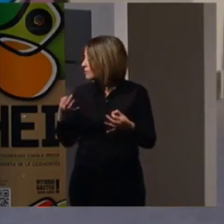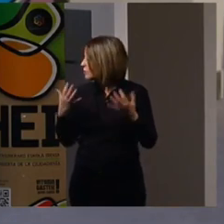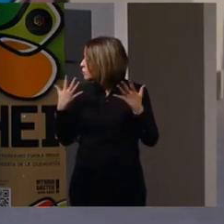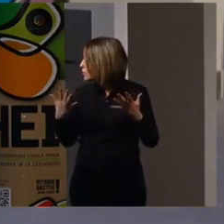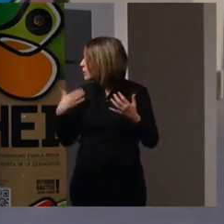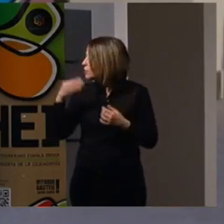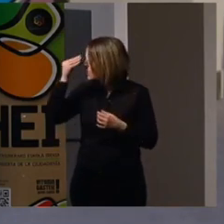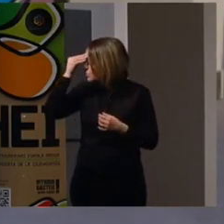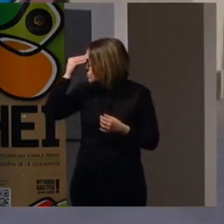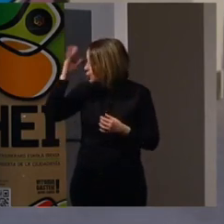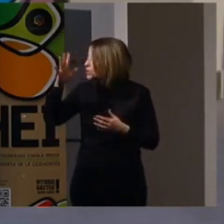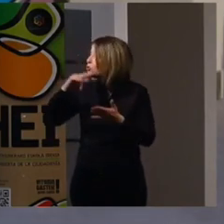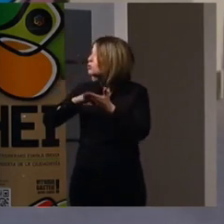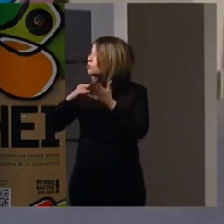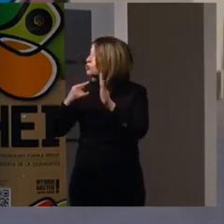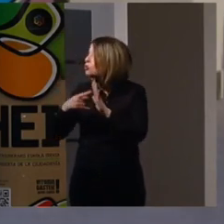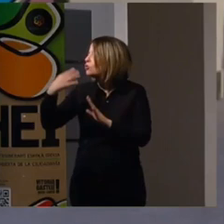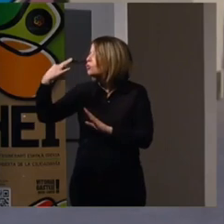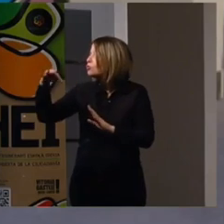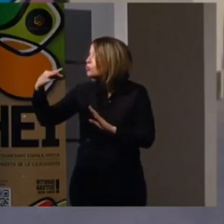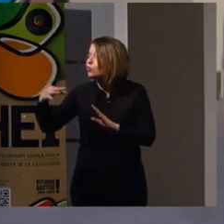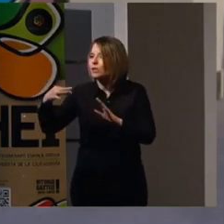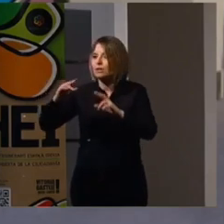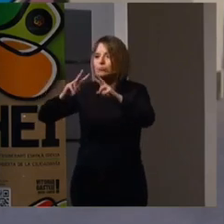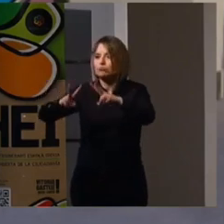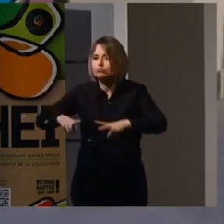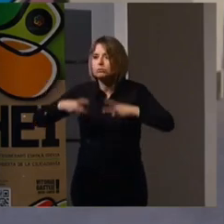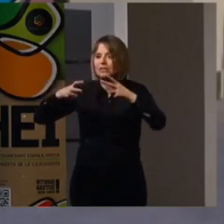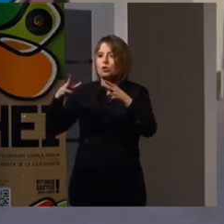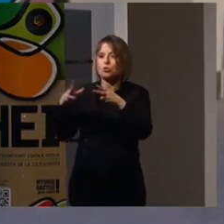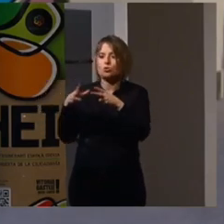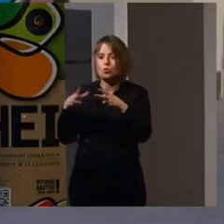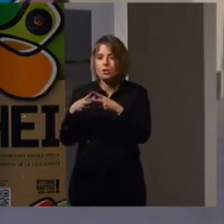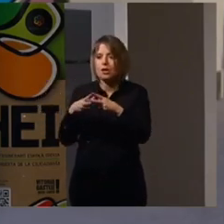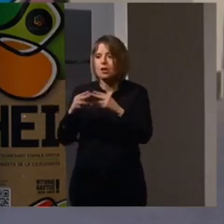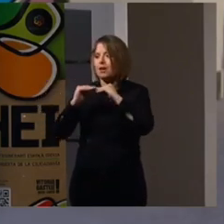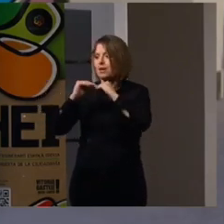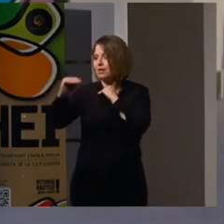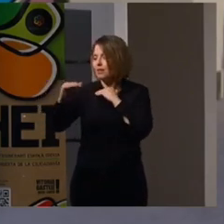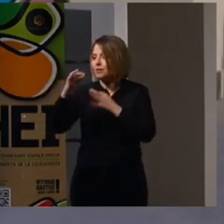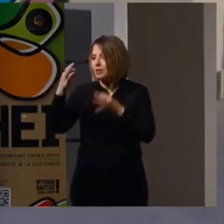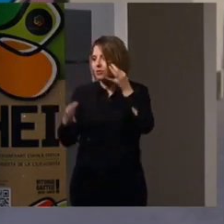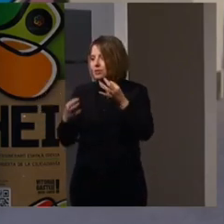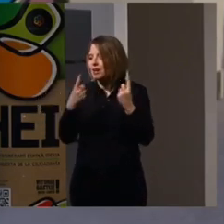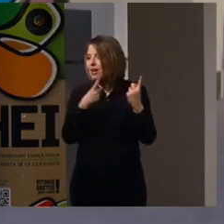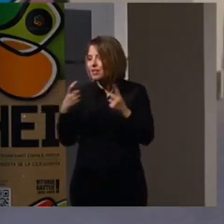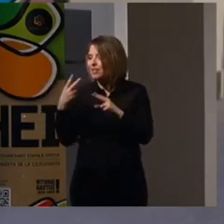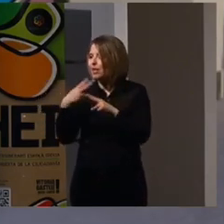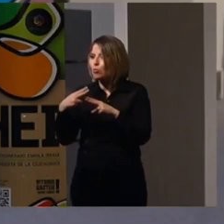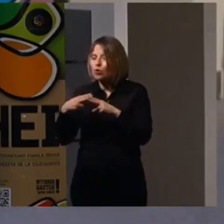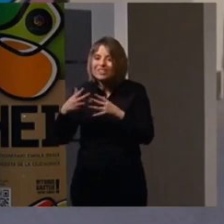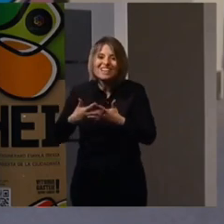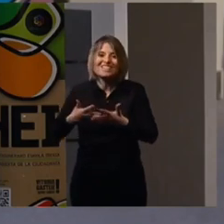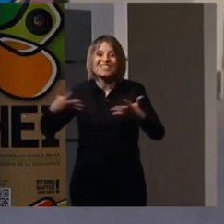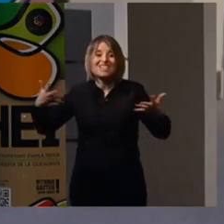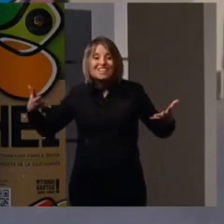Pero creo que la única manera de hacer una reestructuración social más equitativa y más justa pasa por políticas así de grandes